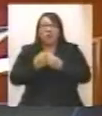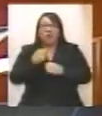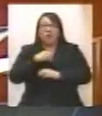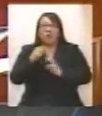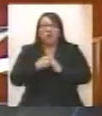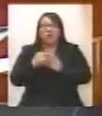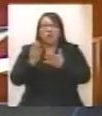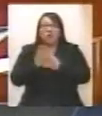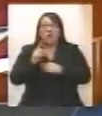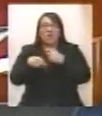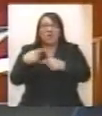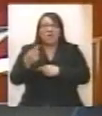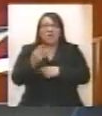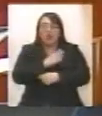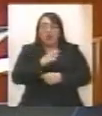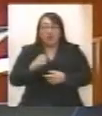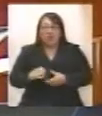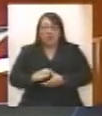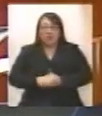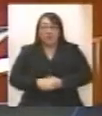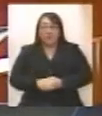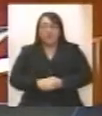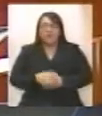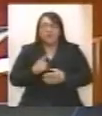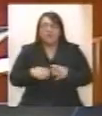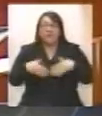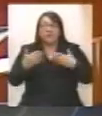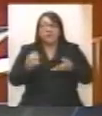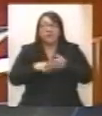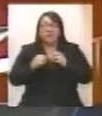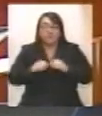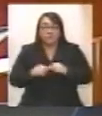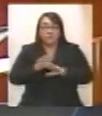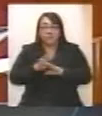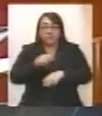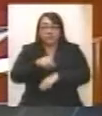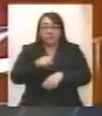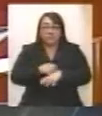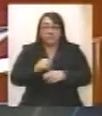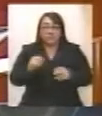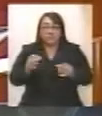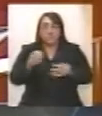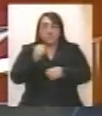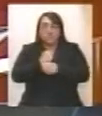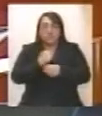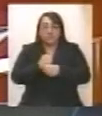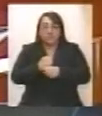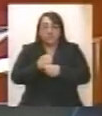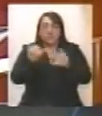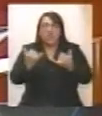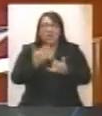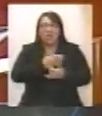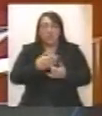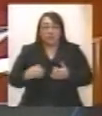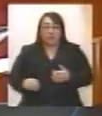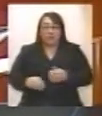el siguiente gobierno, de manera que pueda continuar sin demoras los logros del actual